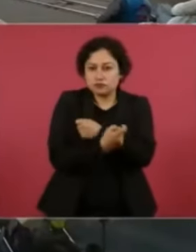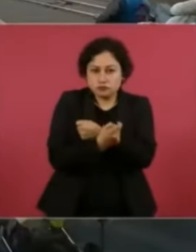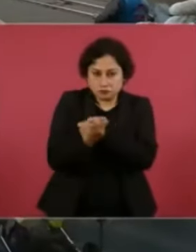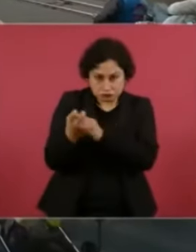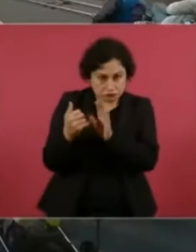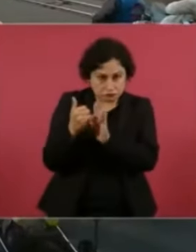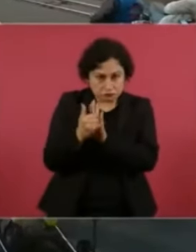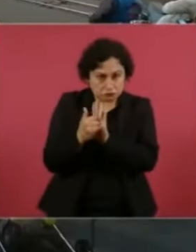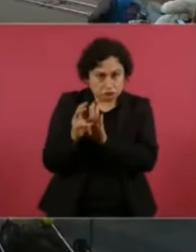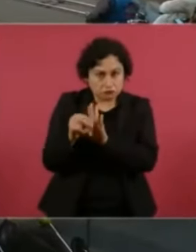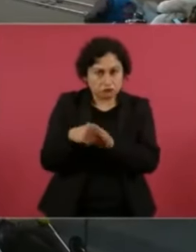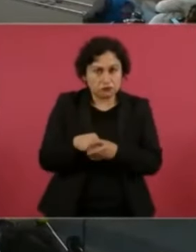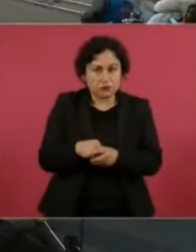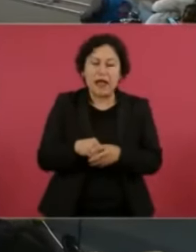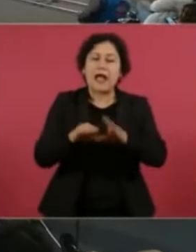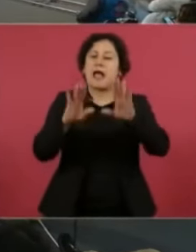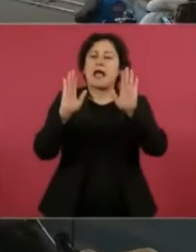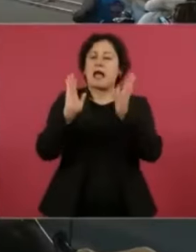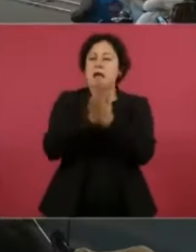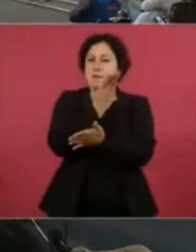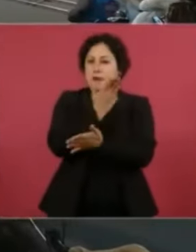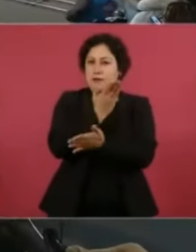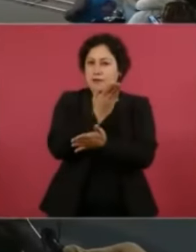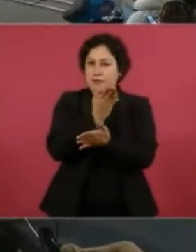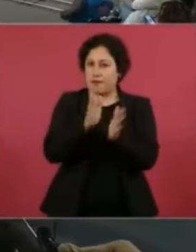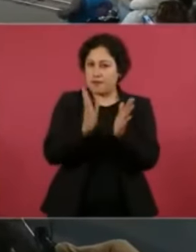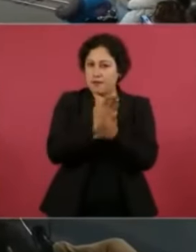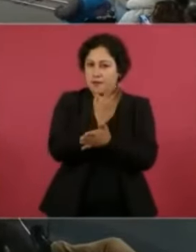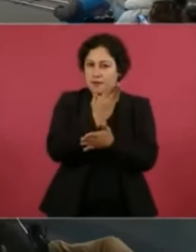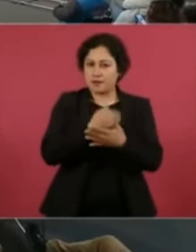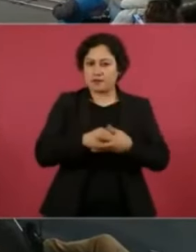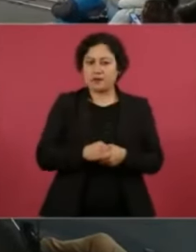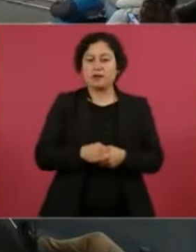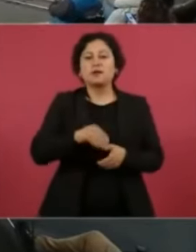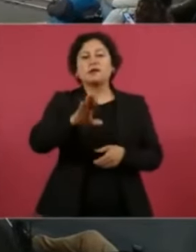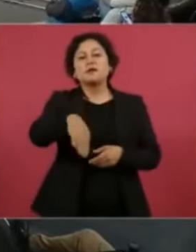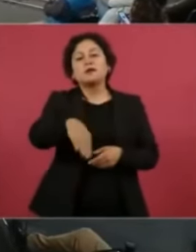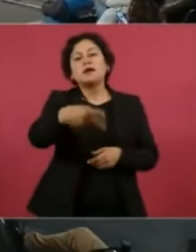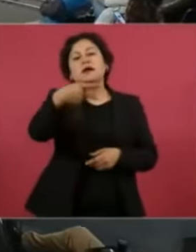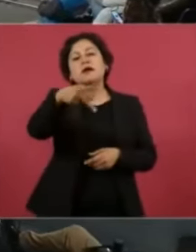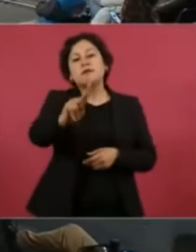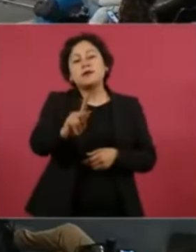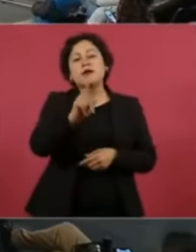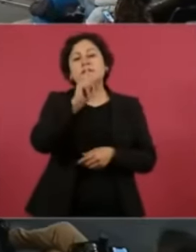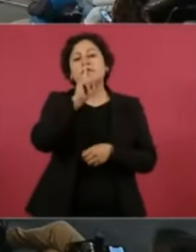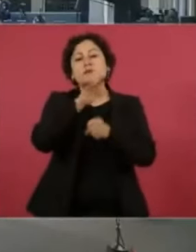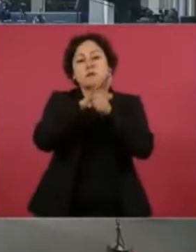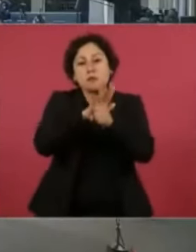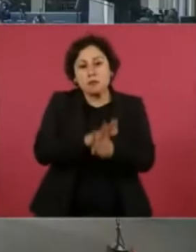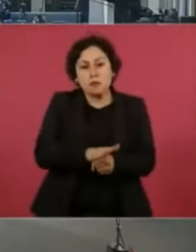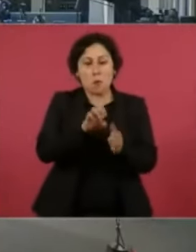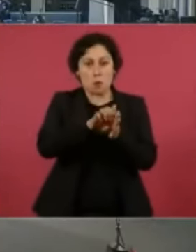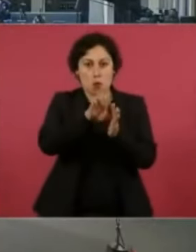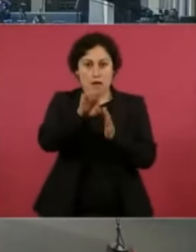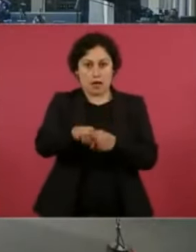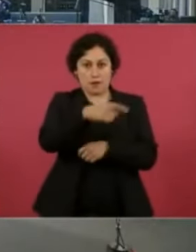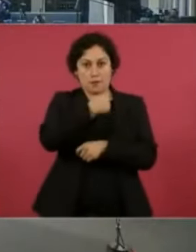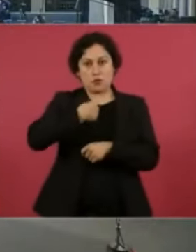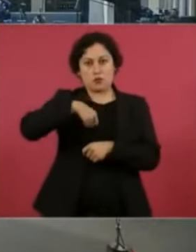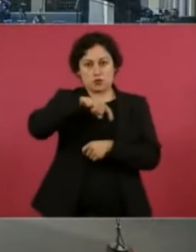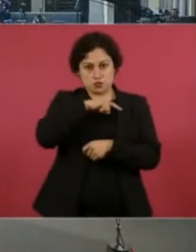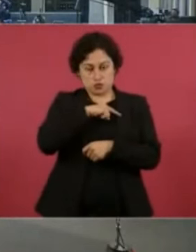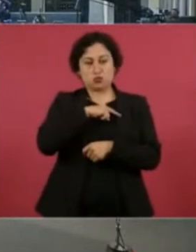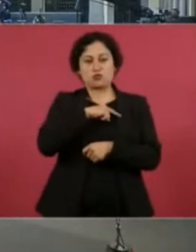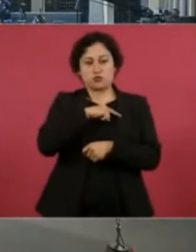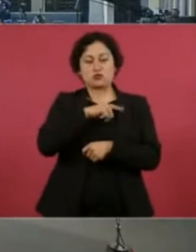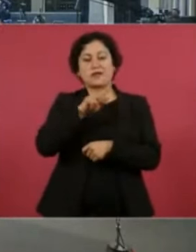no porque es otra pero hay otra tipo de censura presidente a canales que transmitimos como sin censura